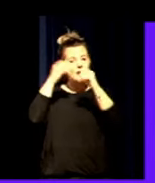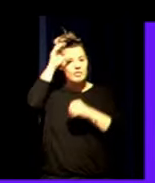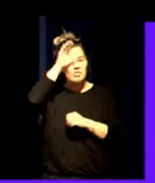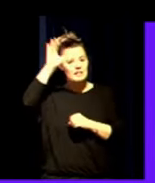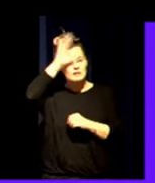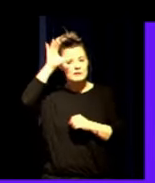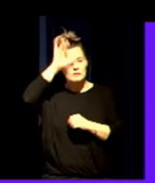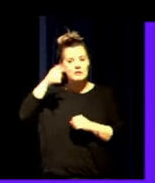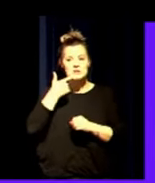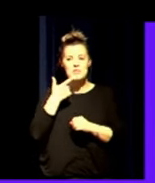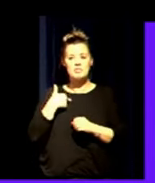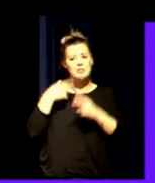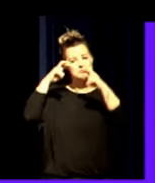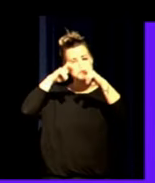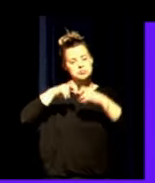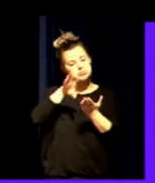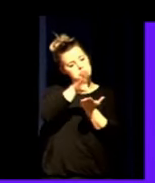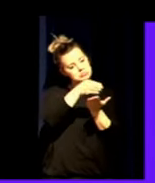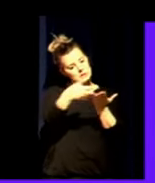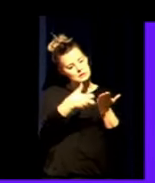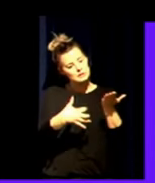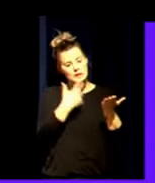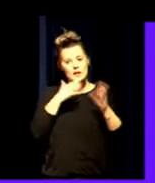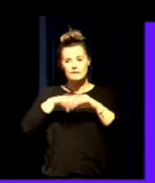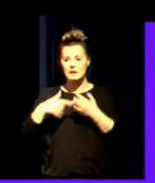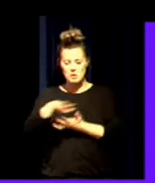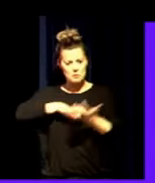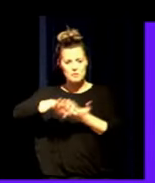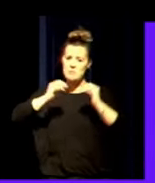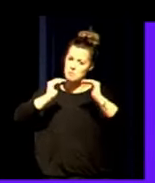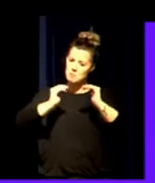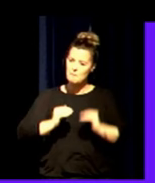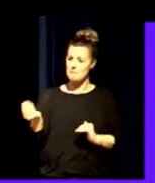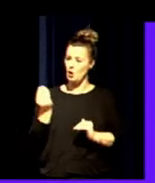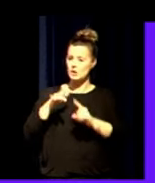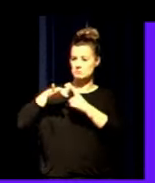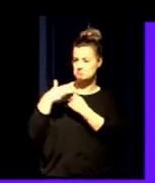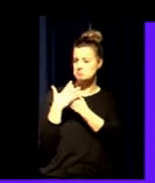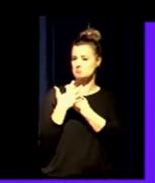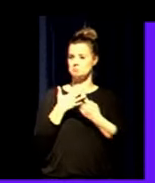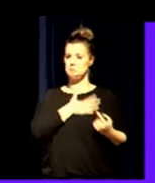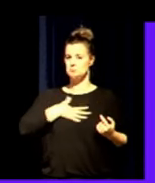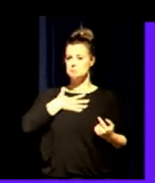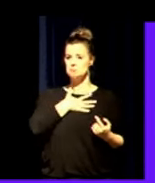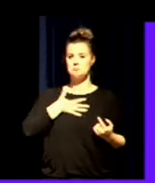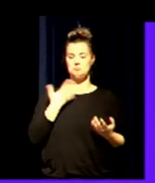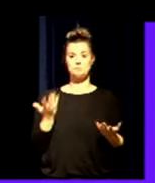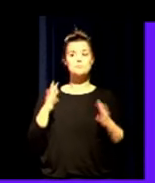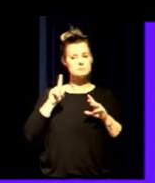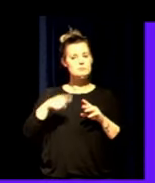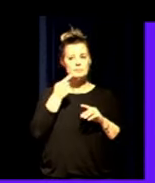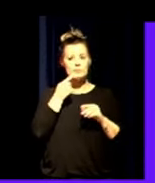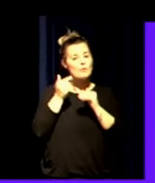evidencias científicas nos dicen que la conflictividad baja, que mejora el clima, pero no solo están diciendo eso. También nos dice que a la